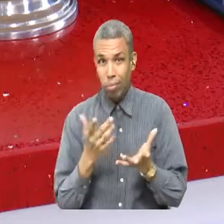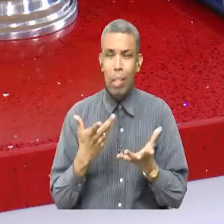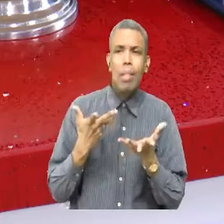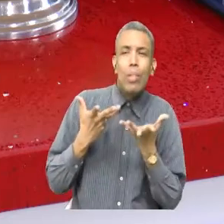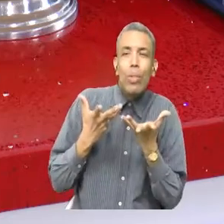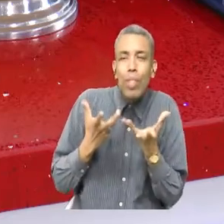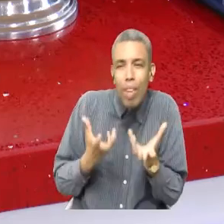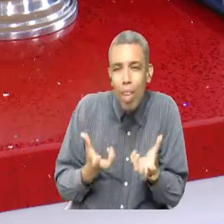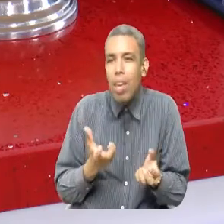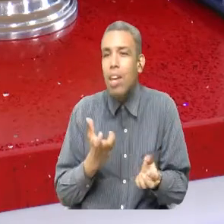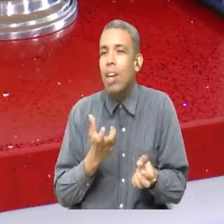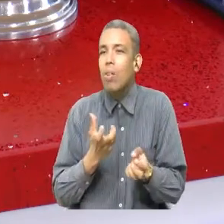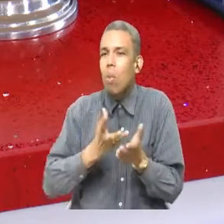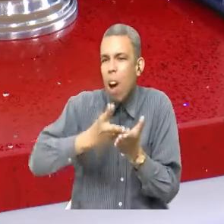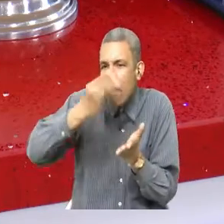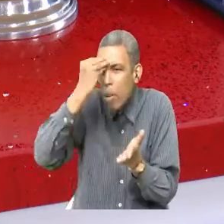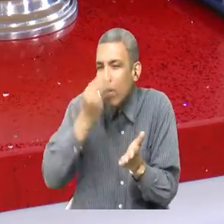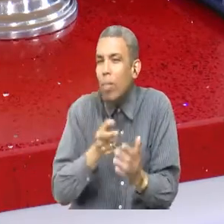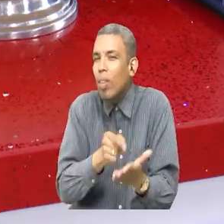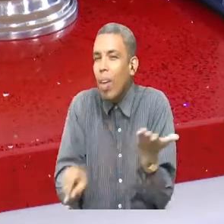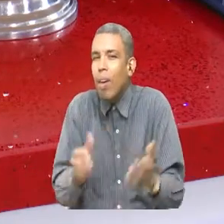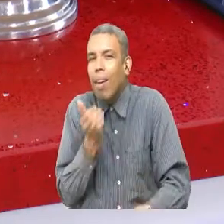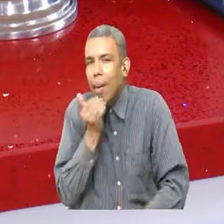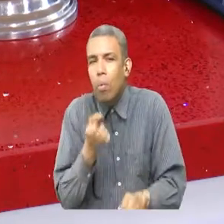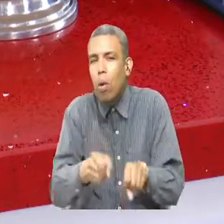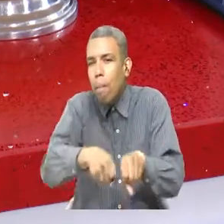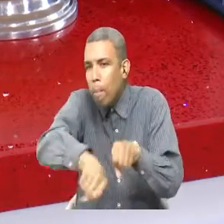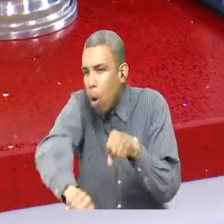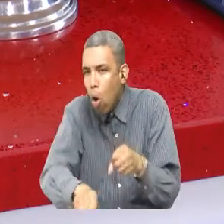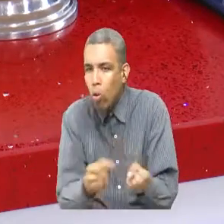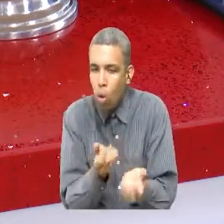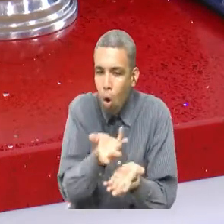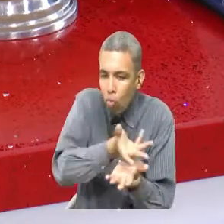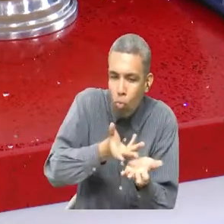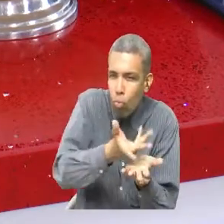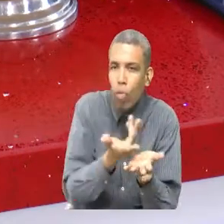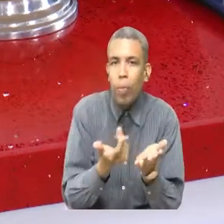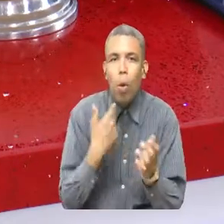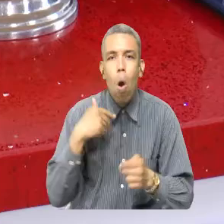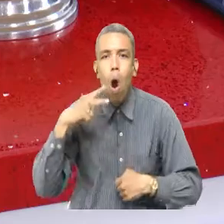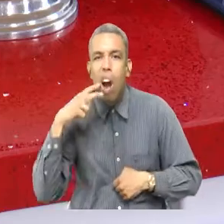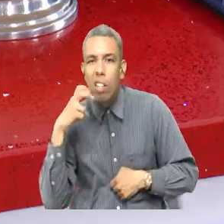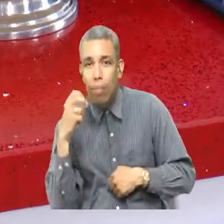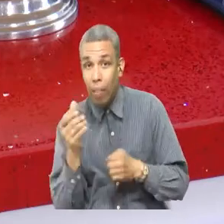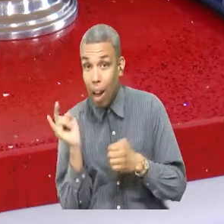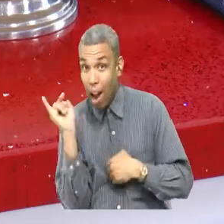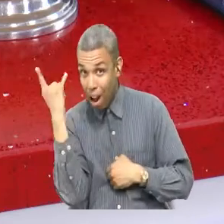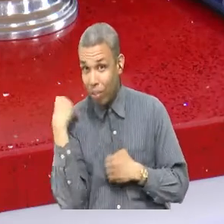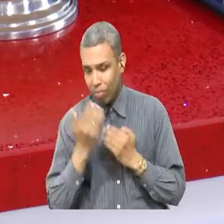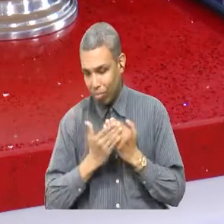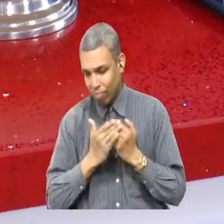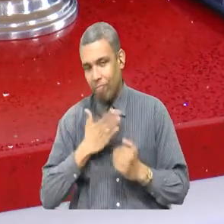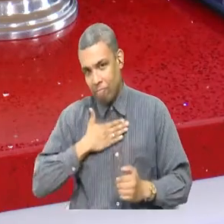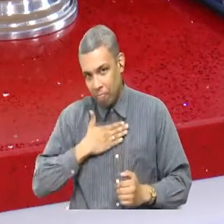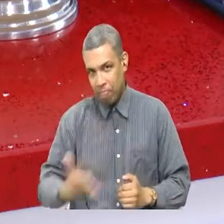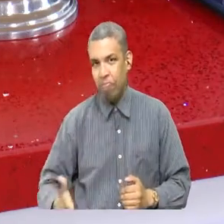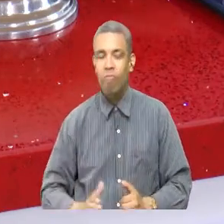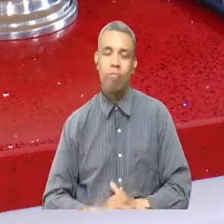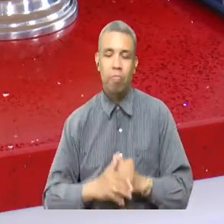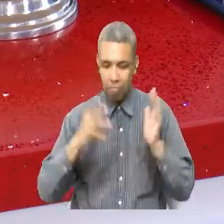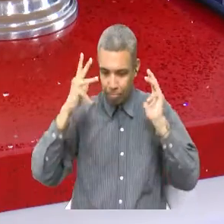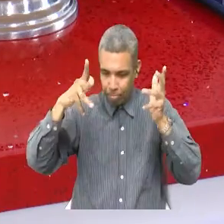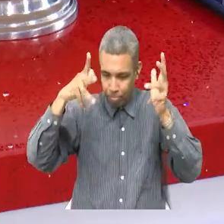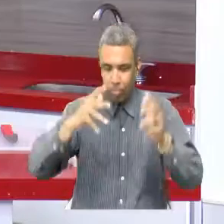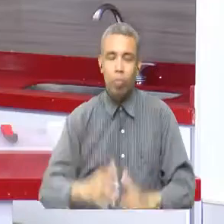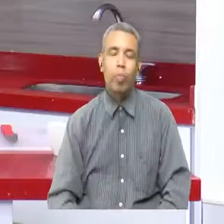o para que la complementen si ya se saben algún primer paso y la puedan complementar con nosotros en A Pedir de Boca. Mira, Roshi, la primera capa, volvemos